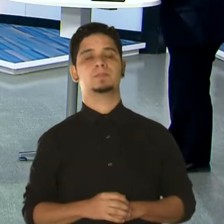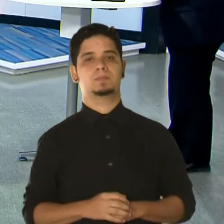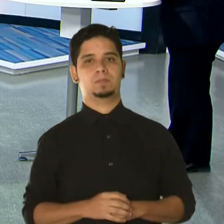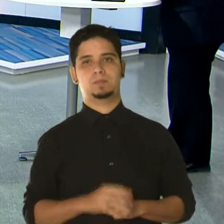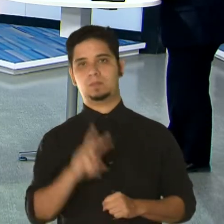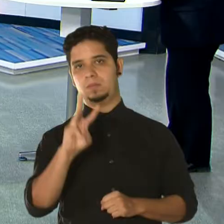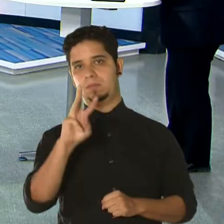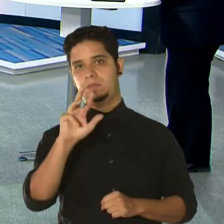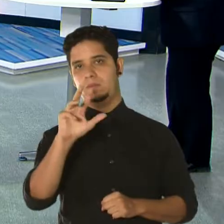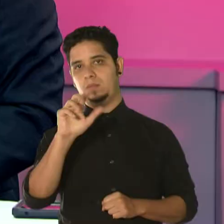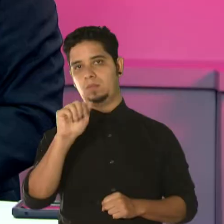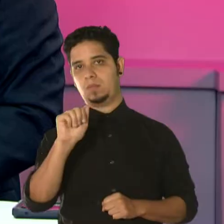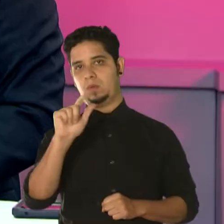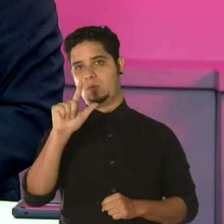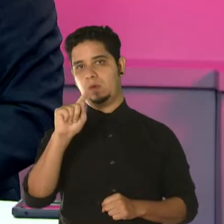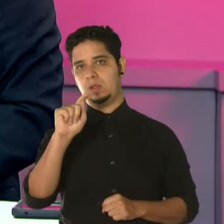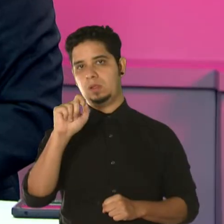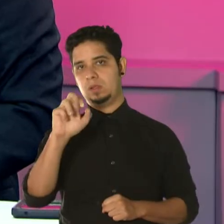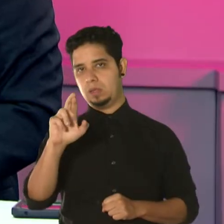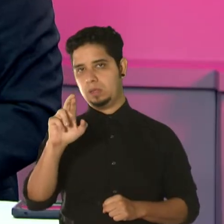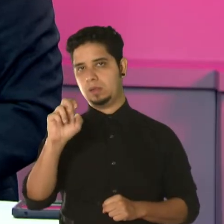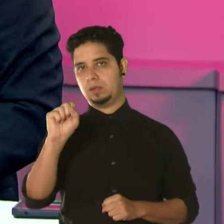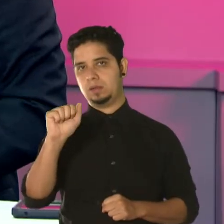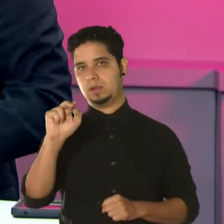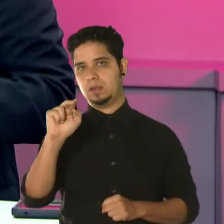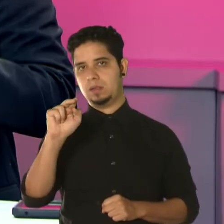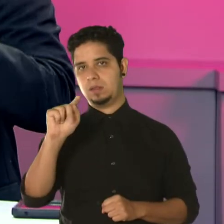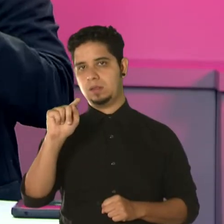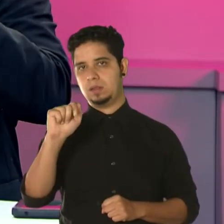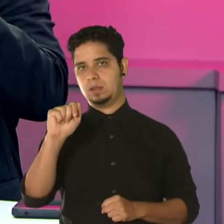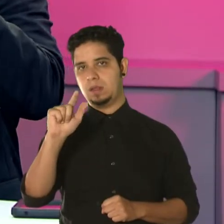Walter Santaliz, es una persona que ha estado